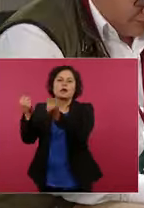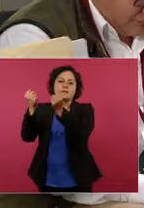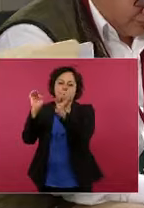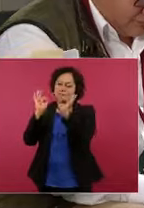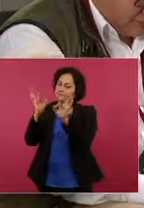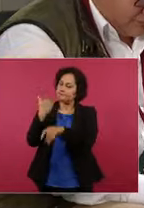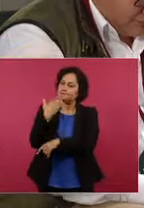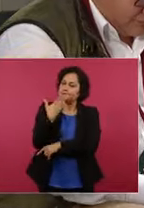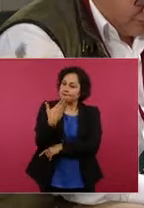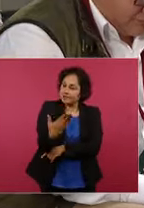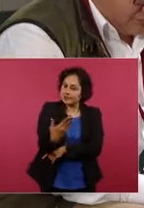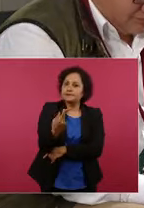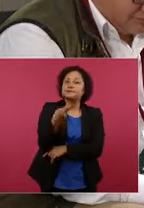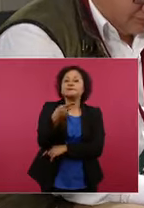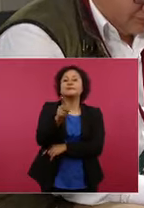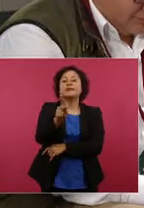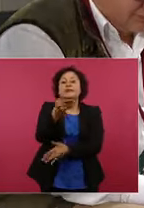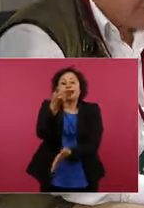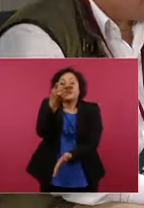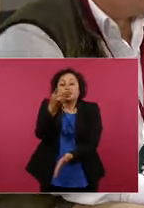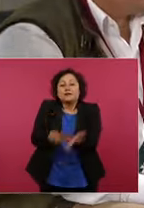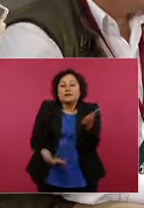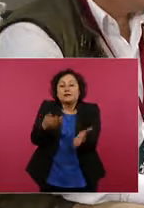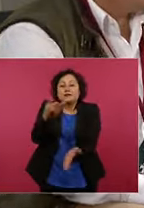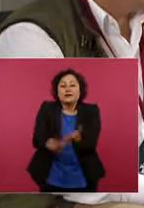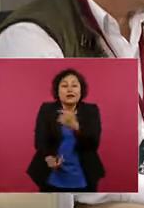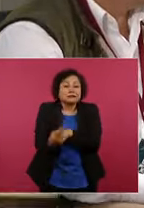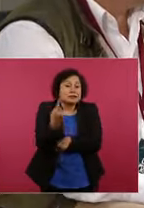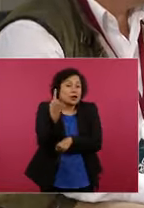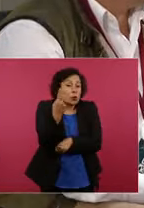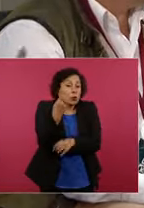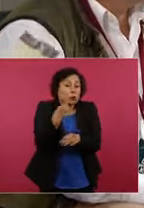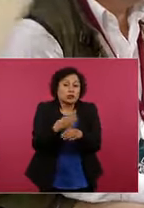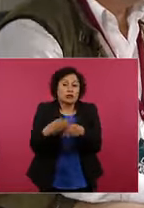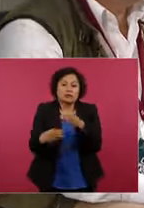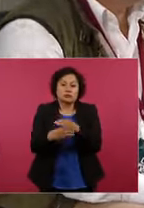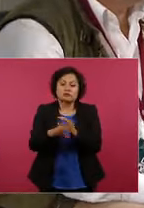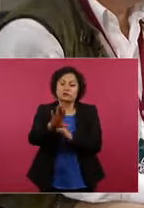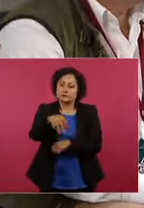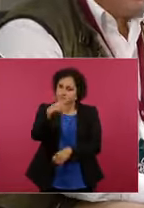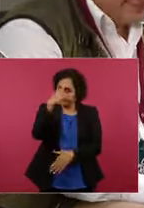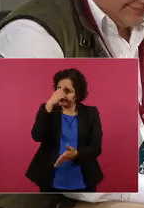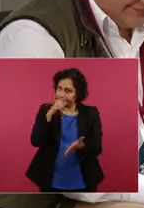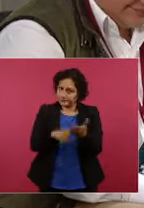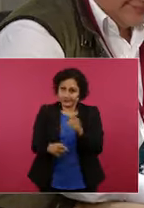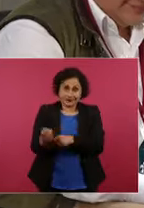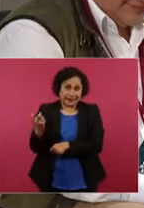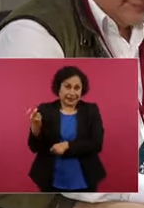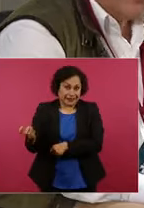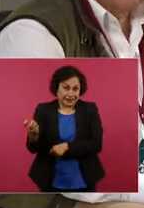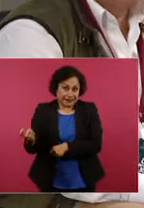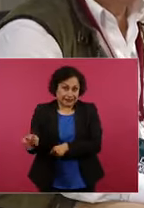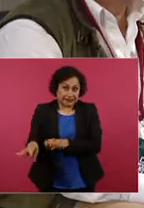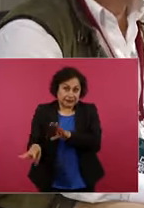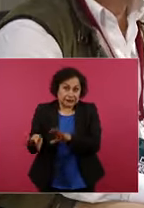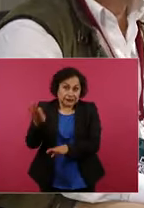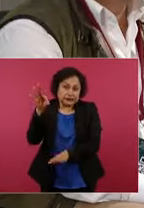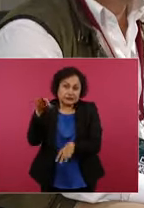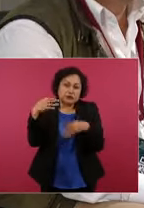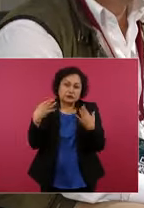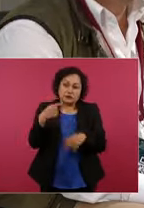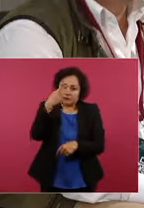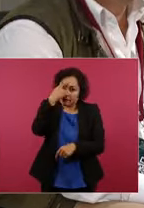presidente. Créame que este asunto y otros que traigo, pero este en especial, para mí es